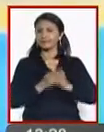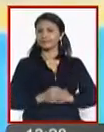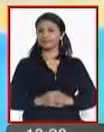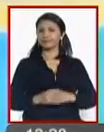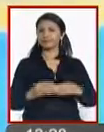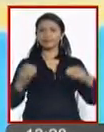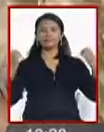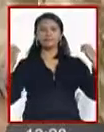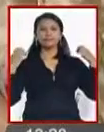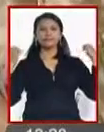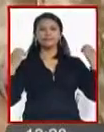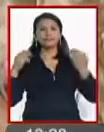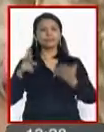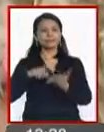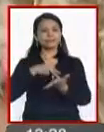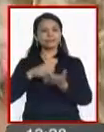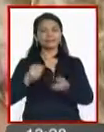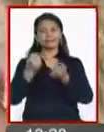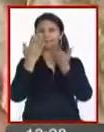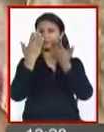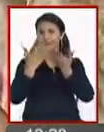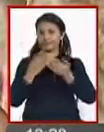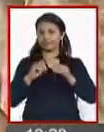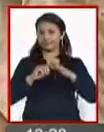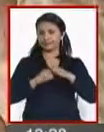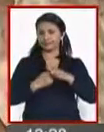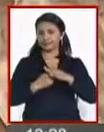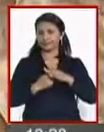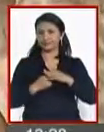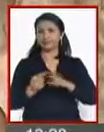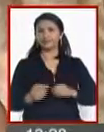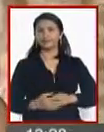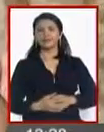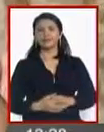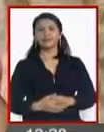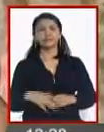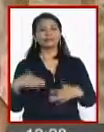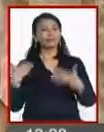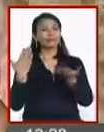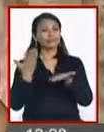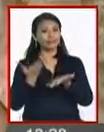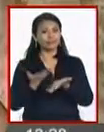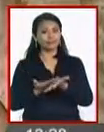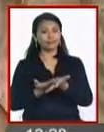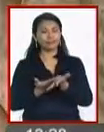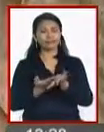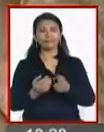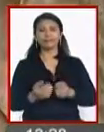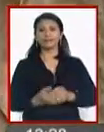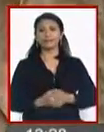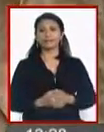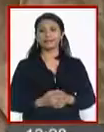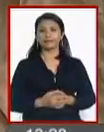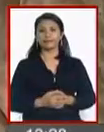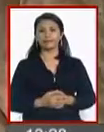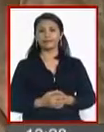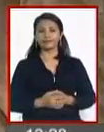es la gimnasia rítmica. Fue muy triste un comienzo porque para llegar a asimilar